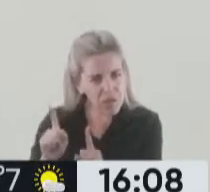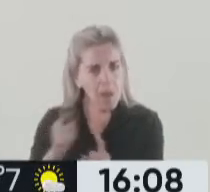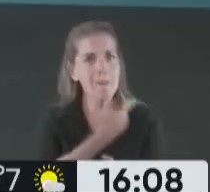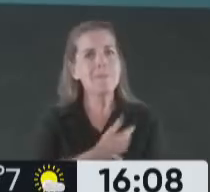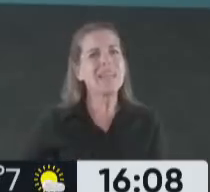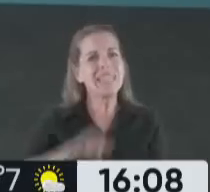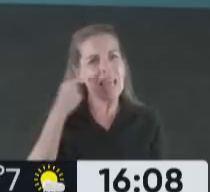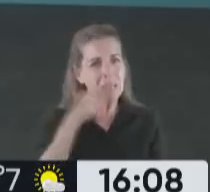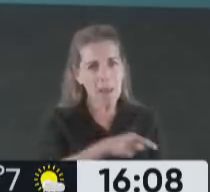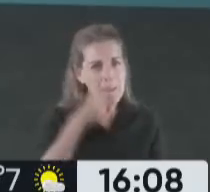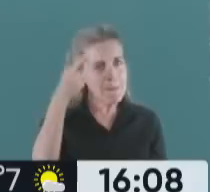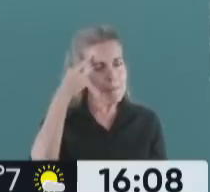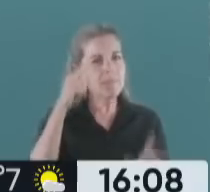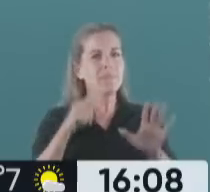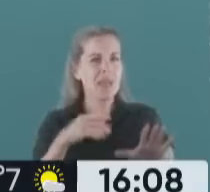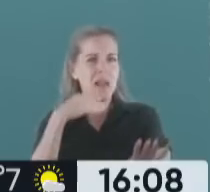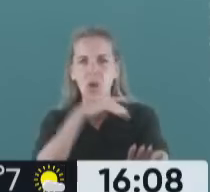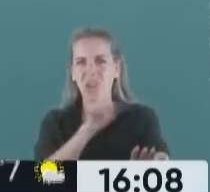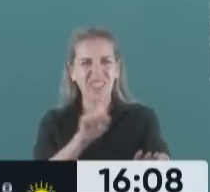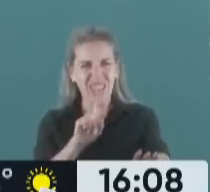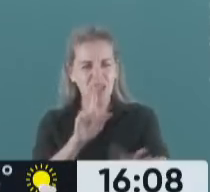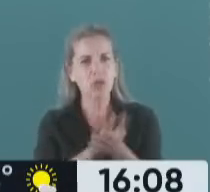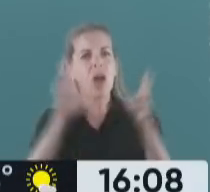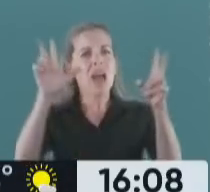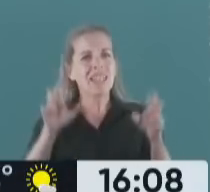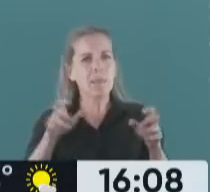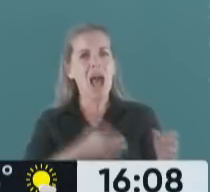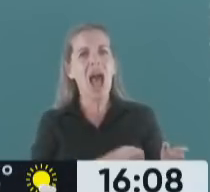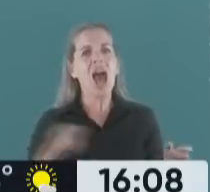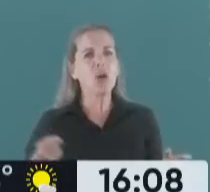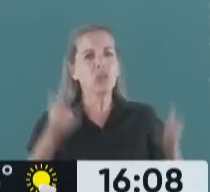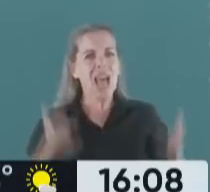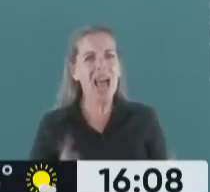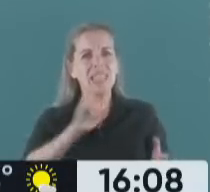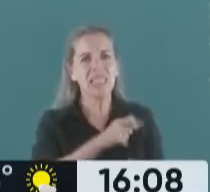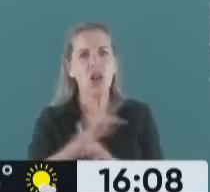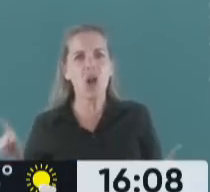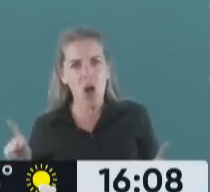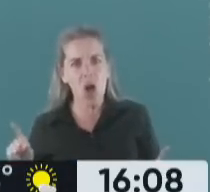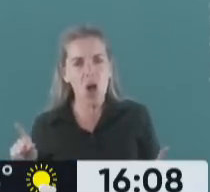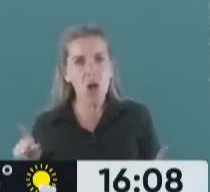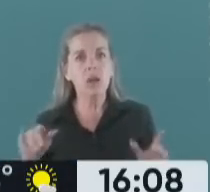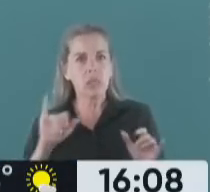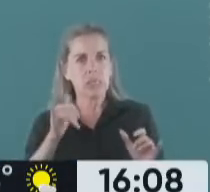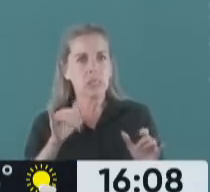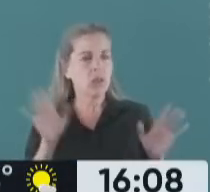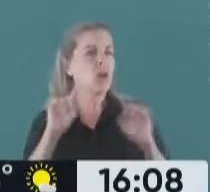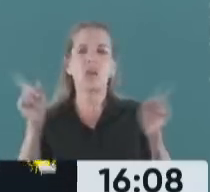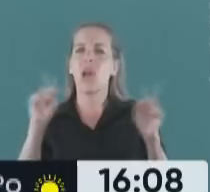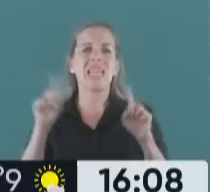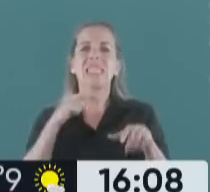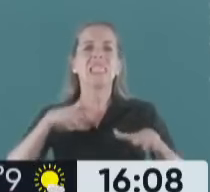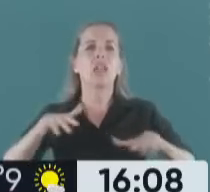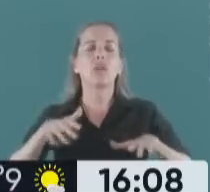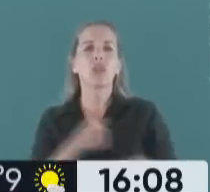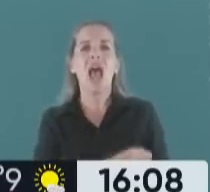Nación? No le entiendo la pregunta, ¿que no hay ajuste? Sí, no estamos atravesando un ajuste los argentinos con toda esa situación que le planteé. No estamos atravesando un ajuste.